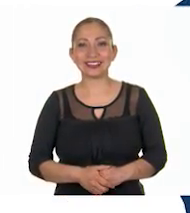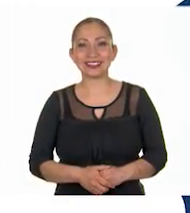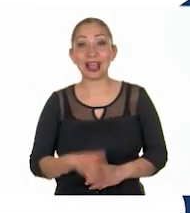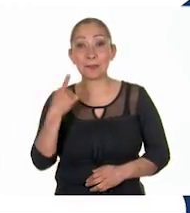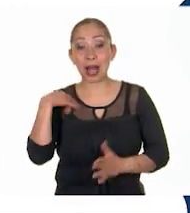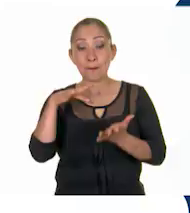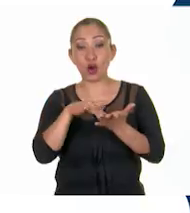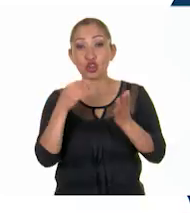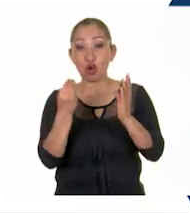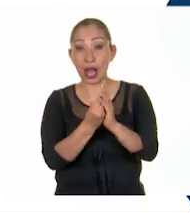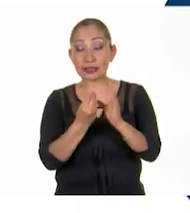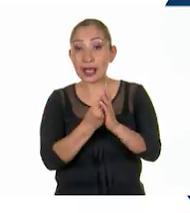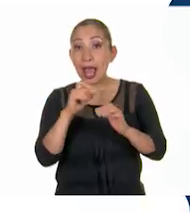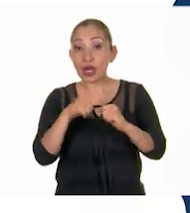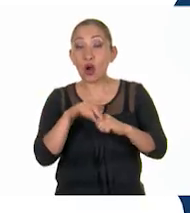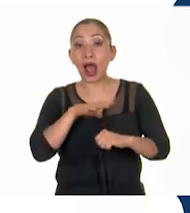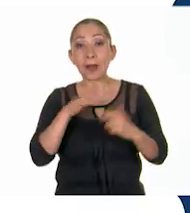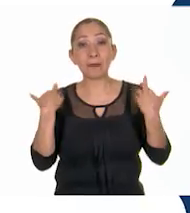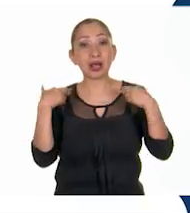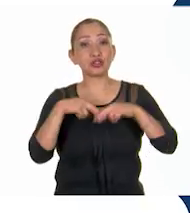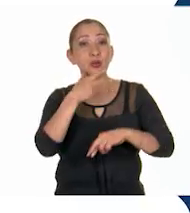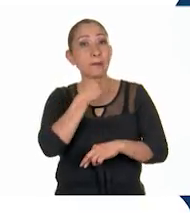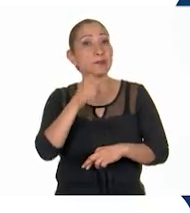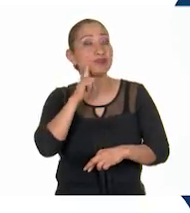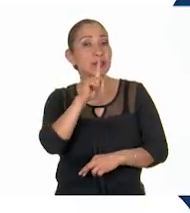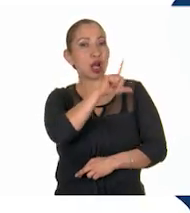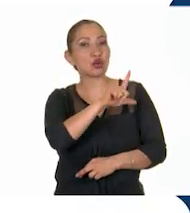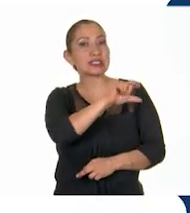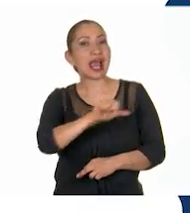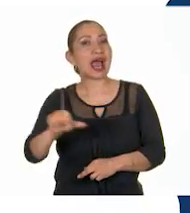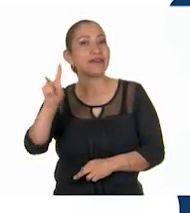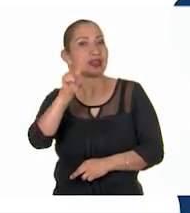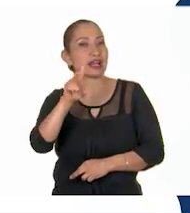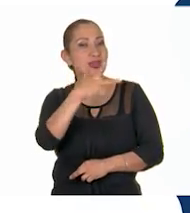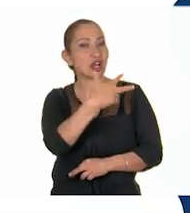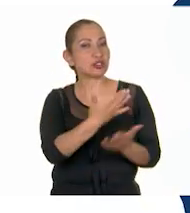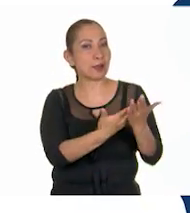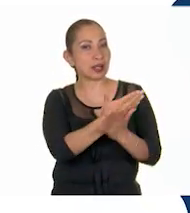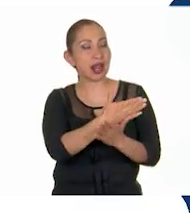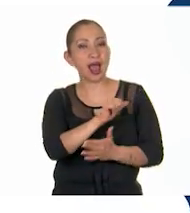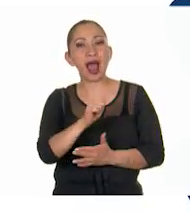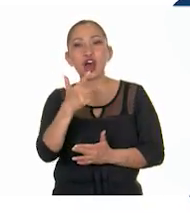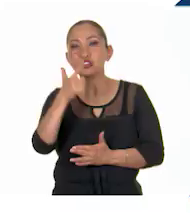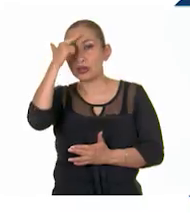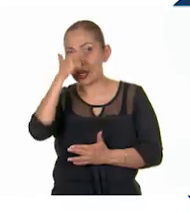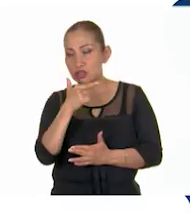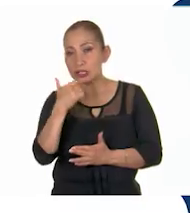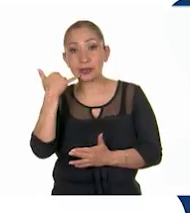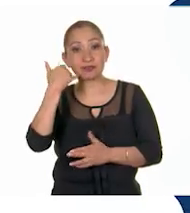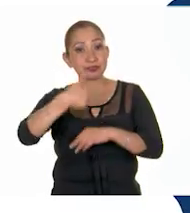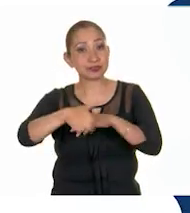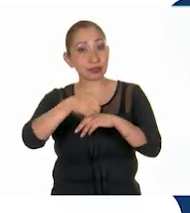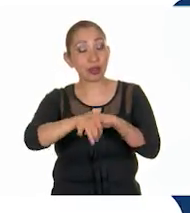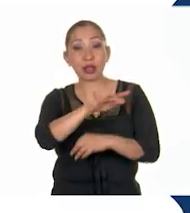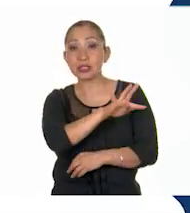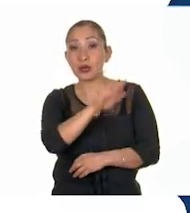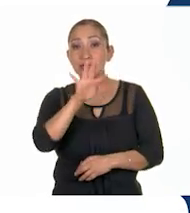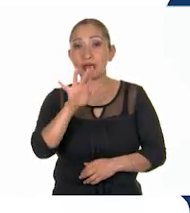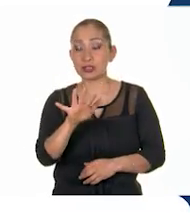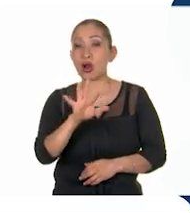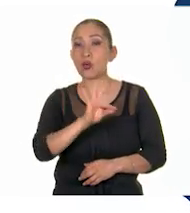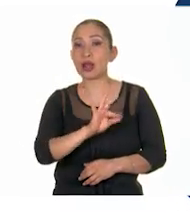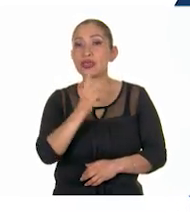Para apoyo pedagógico, hay maestras y maestros de lunes a viernes de 8 a 20 horas en el teléfono